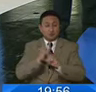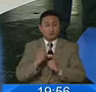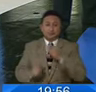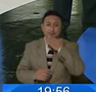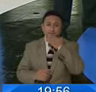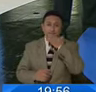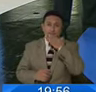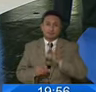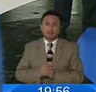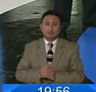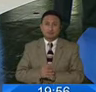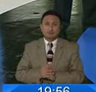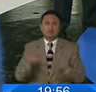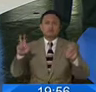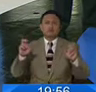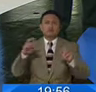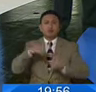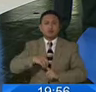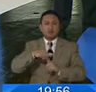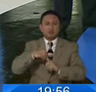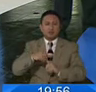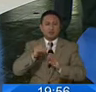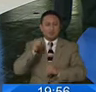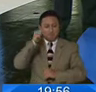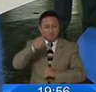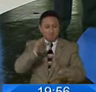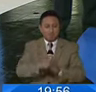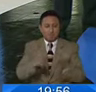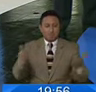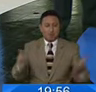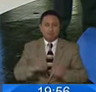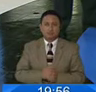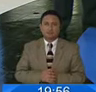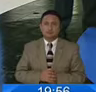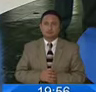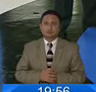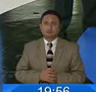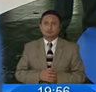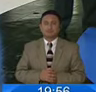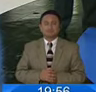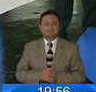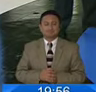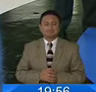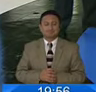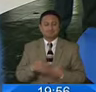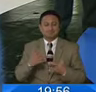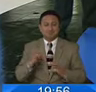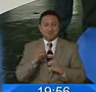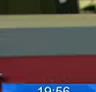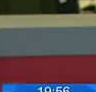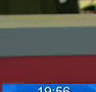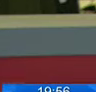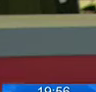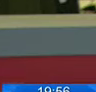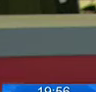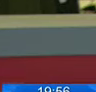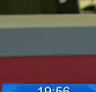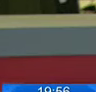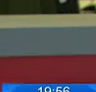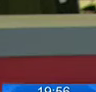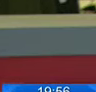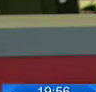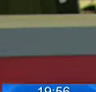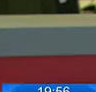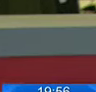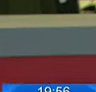comentar de los principales temas que publica Diario El Comercio este día miércoles, María Fernanda. Así es, Javier. Muy buenas noches. El Fondo Monetario